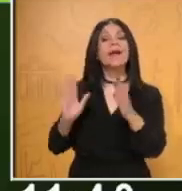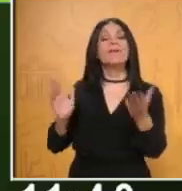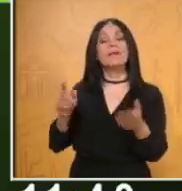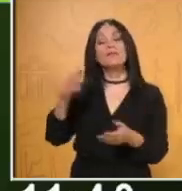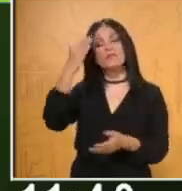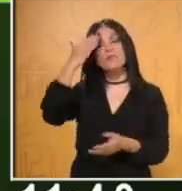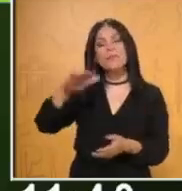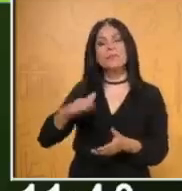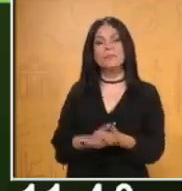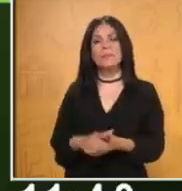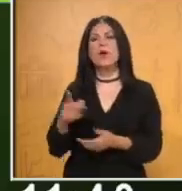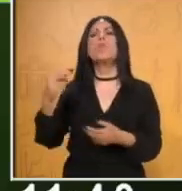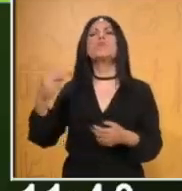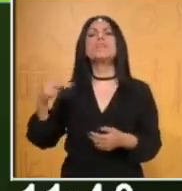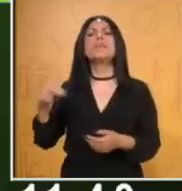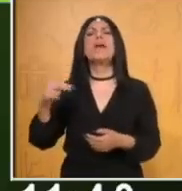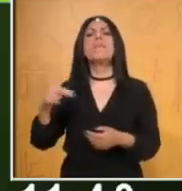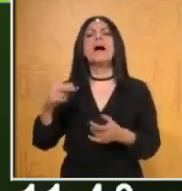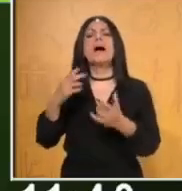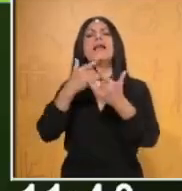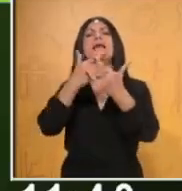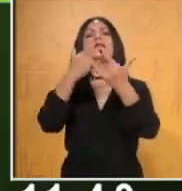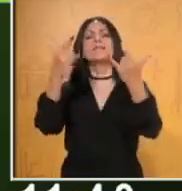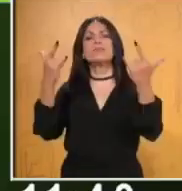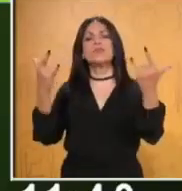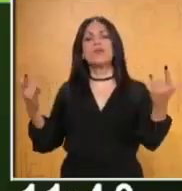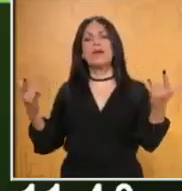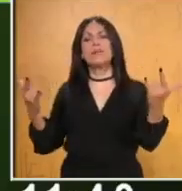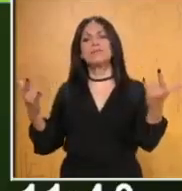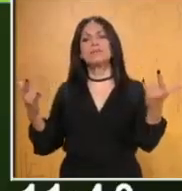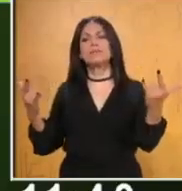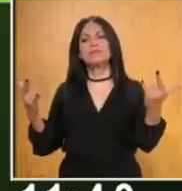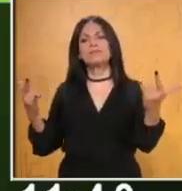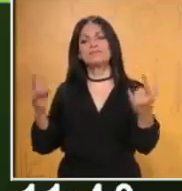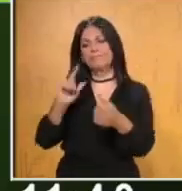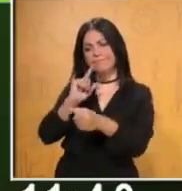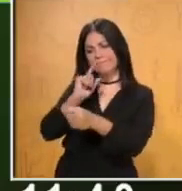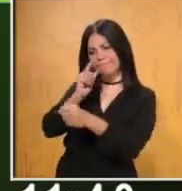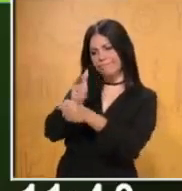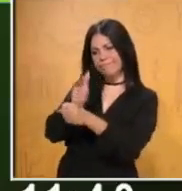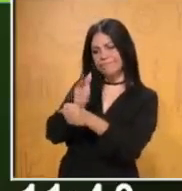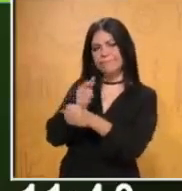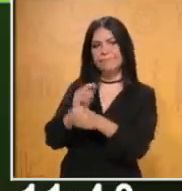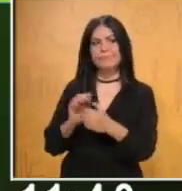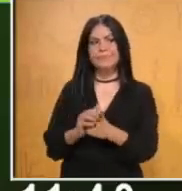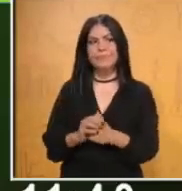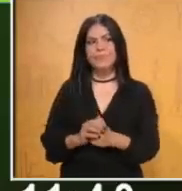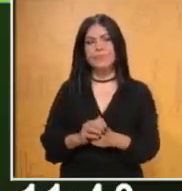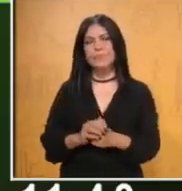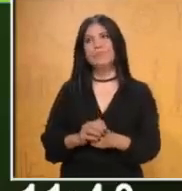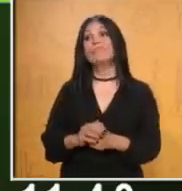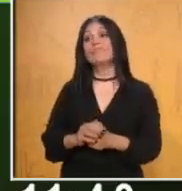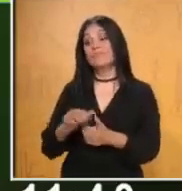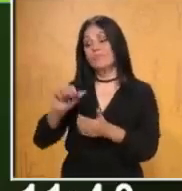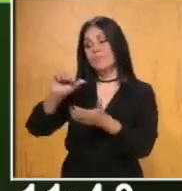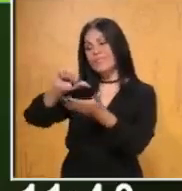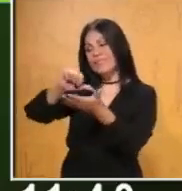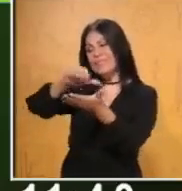¿Cuál es el título del cuento? ¿Ya lo identificaste? Así es, el enano